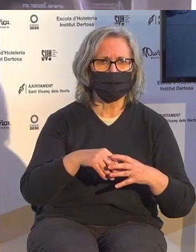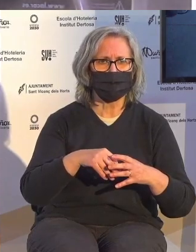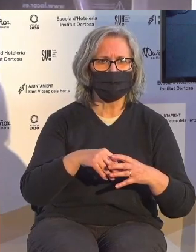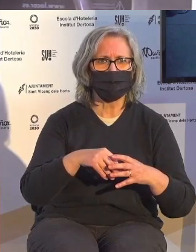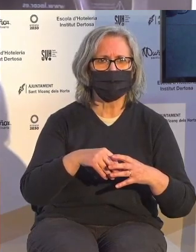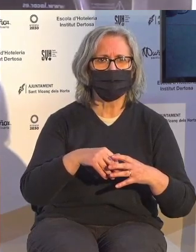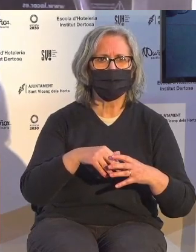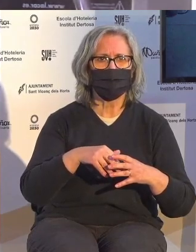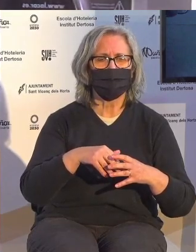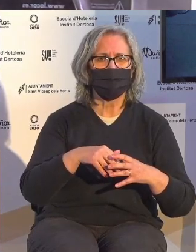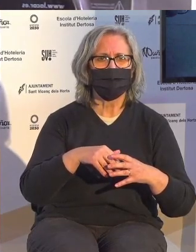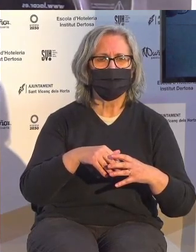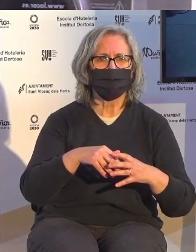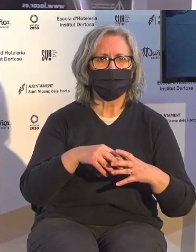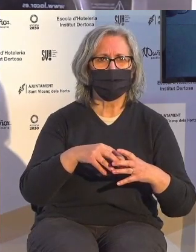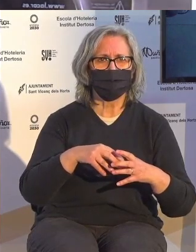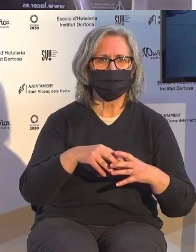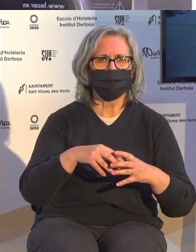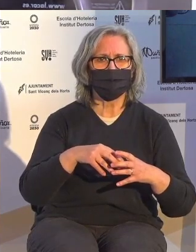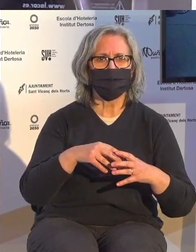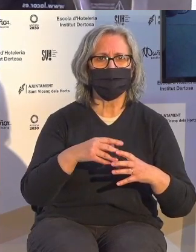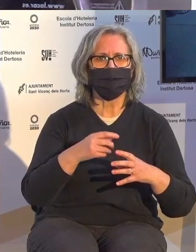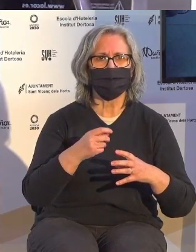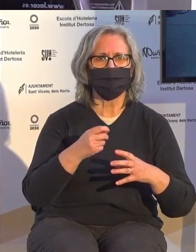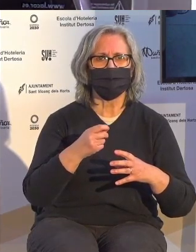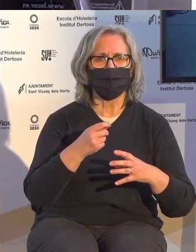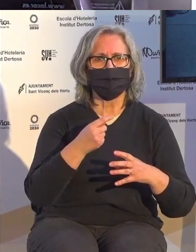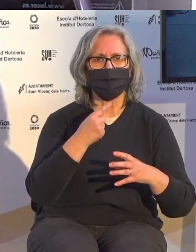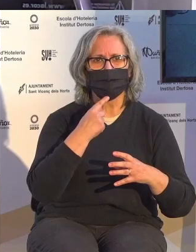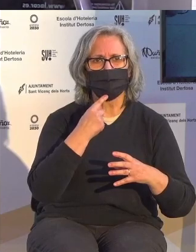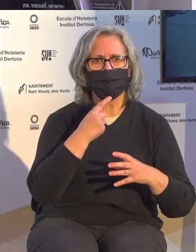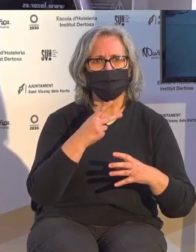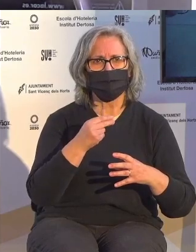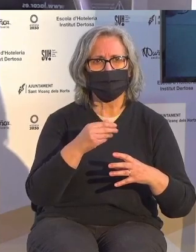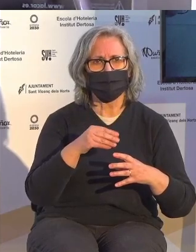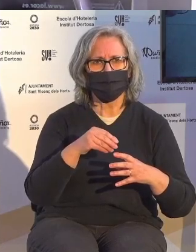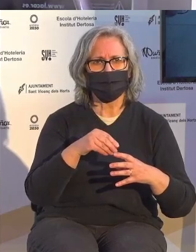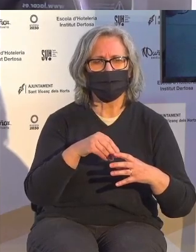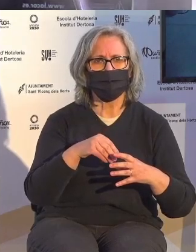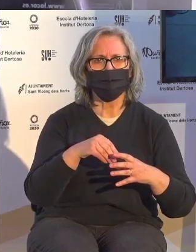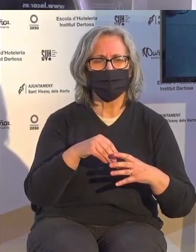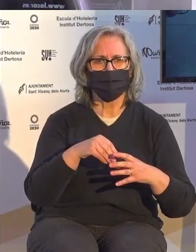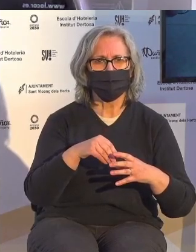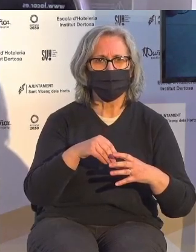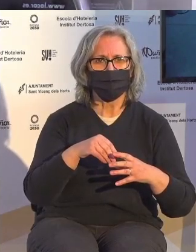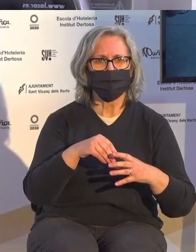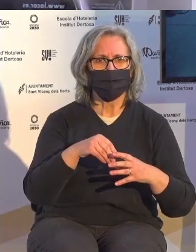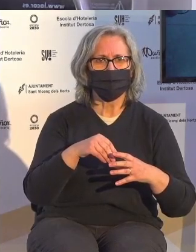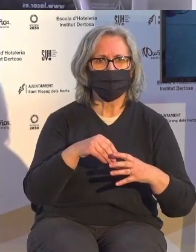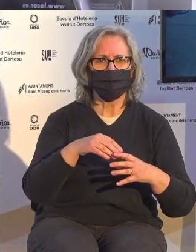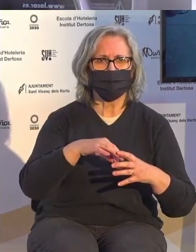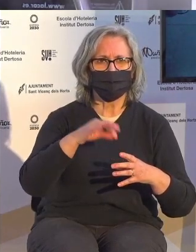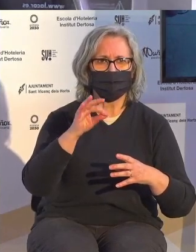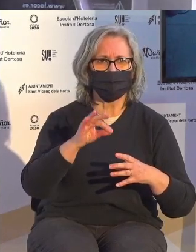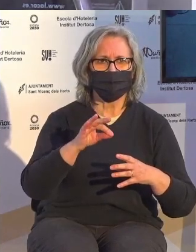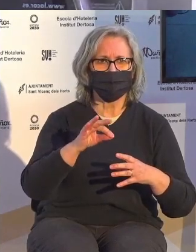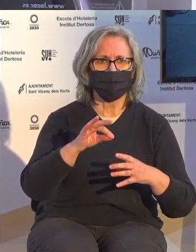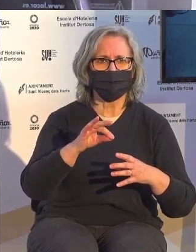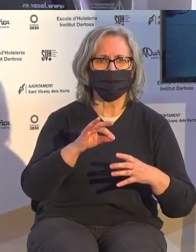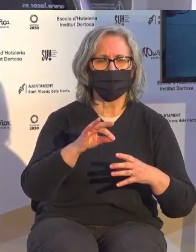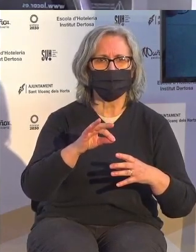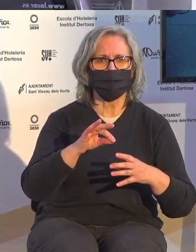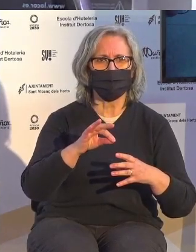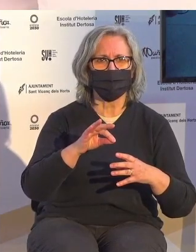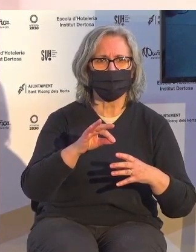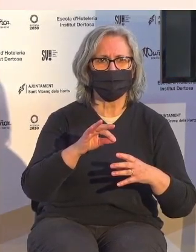de azúcar ahora tenemos los softball stage el softball la para sentir que está nuestro que está bien